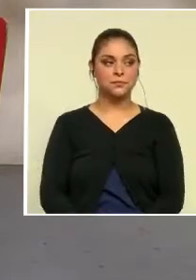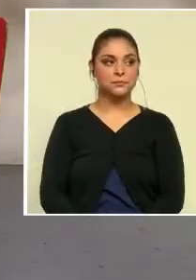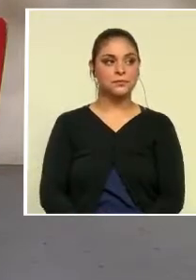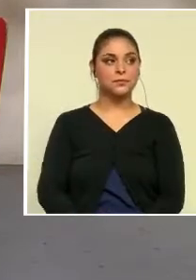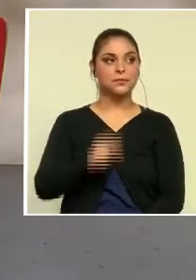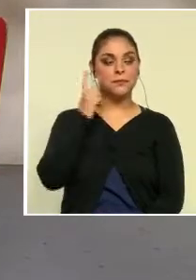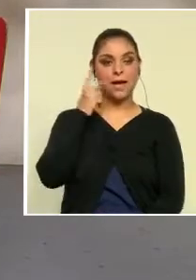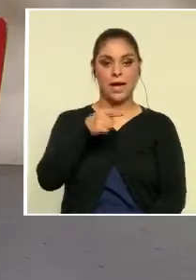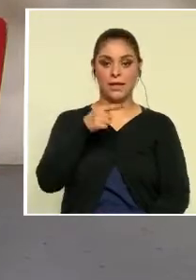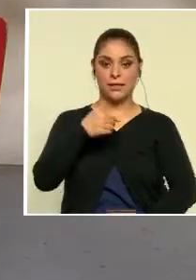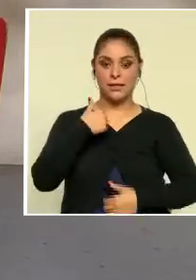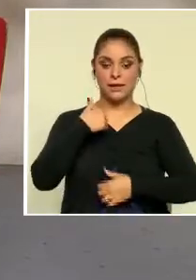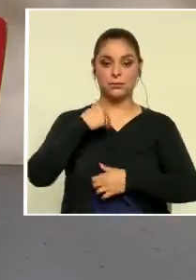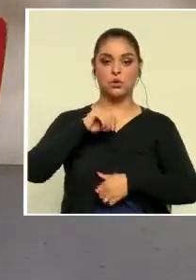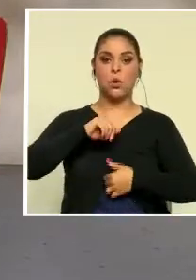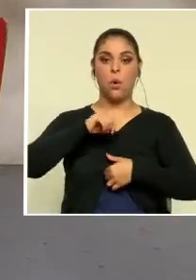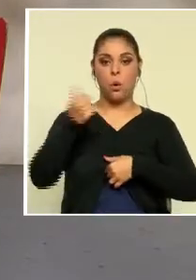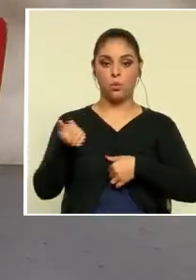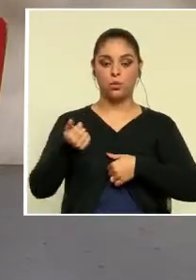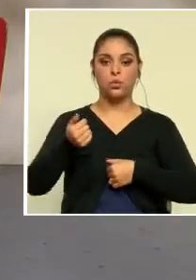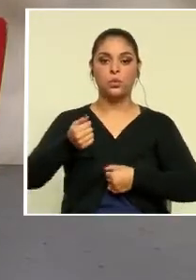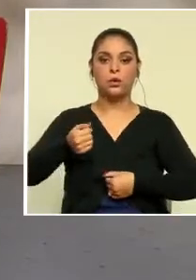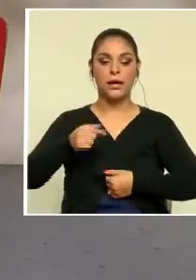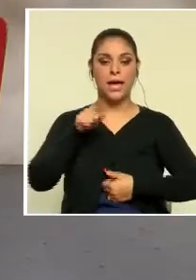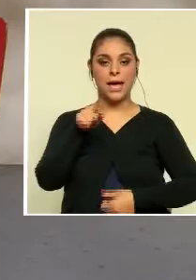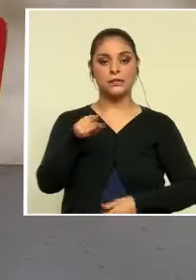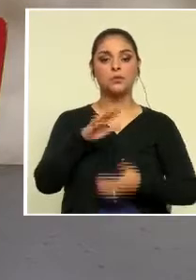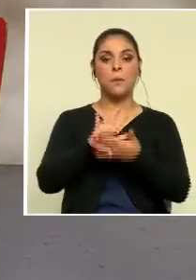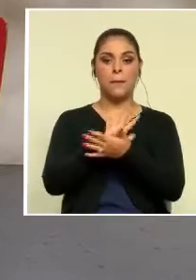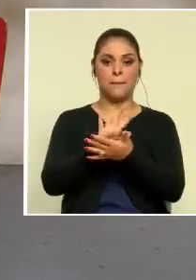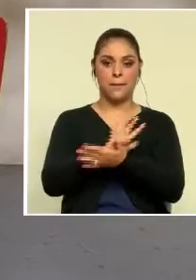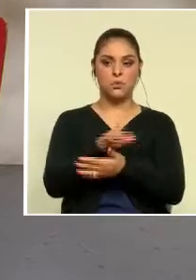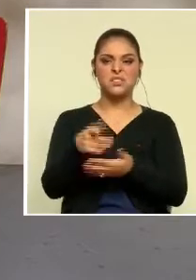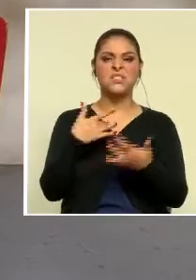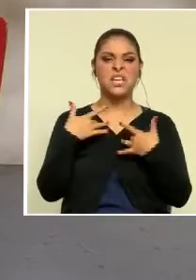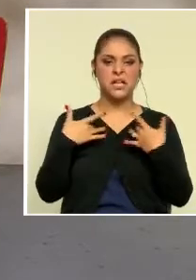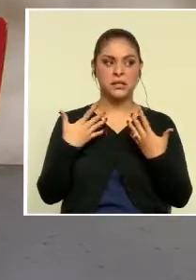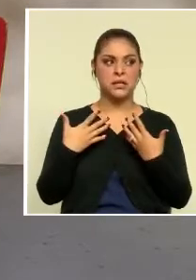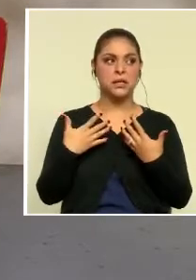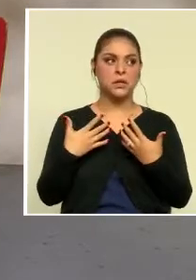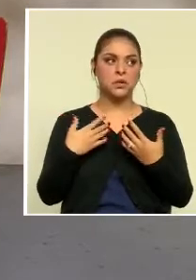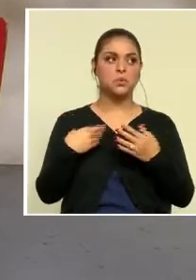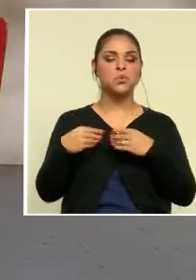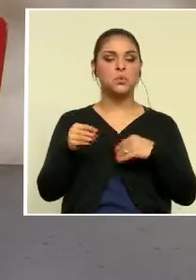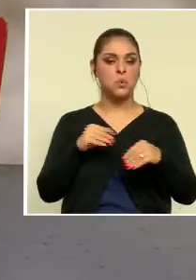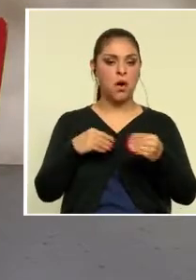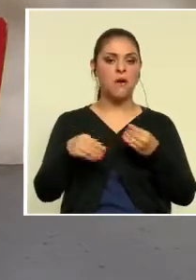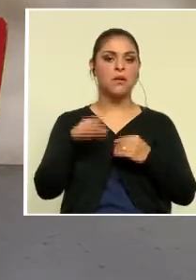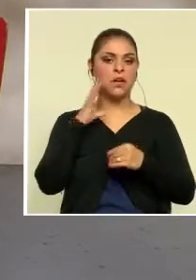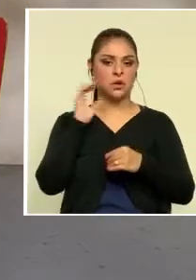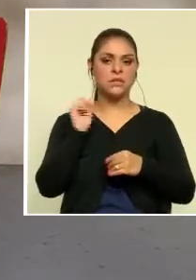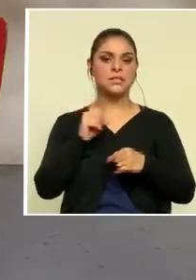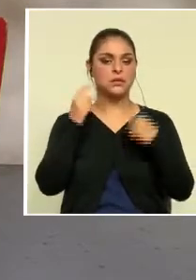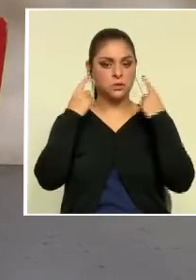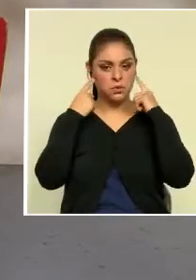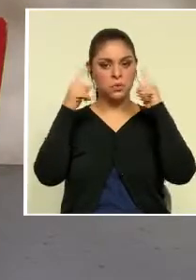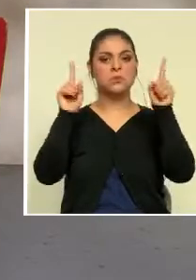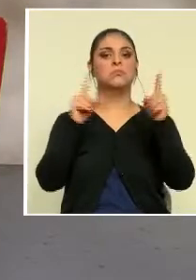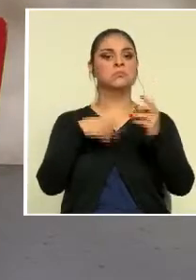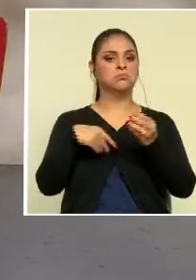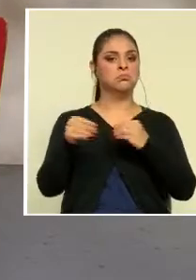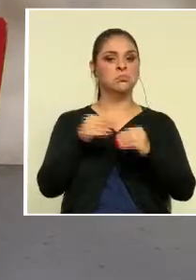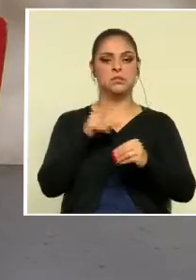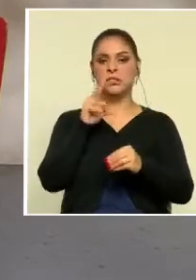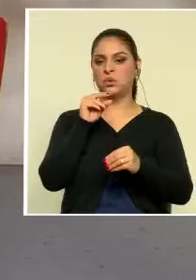tenemos aquí otro ese es un papelito como lo sientes yo también lo siento bastante suave creo que sí está lo voy a lograr sin tal